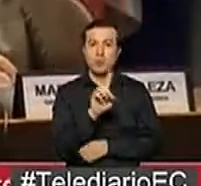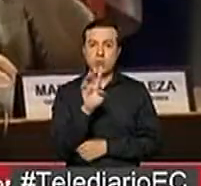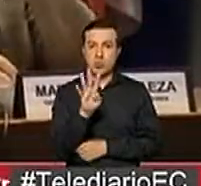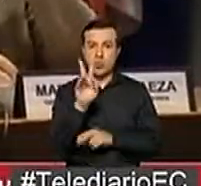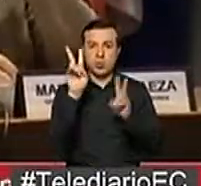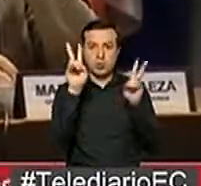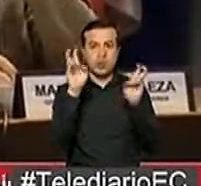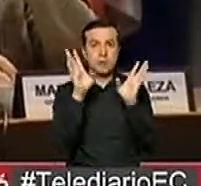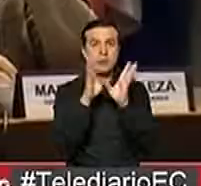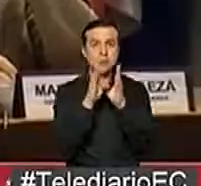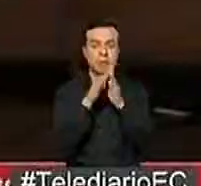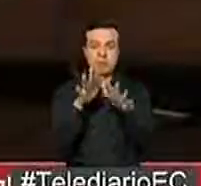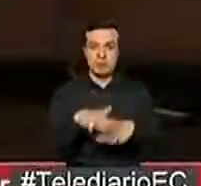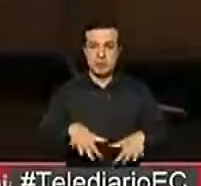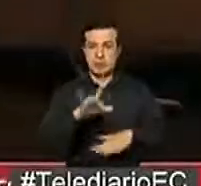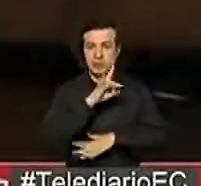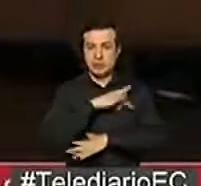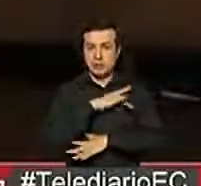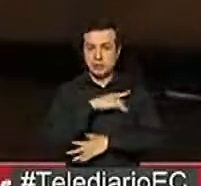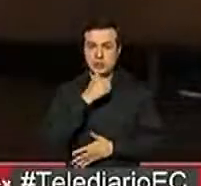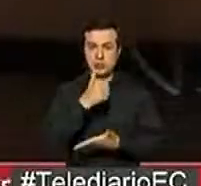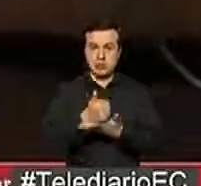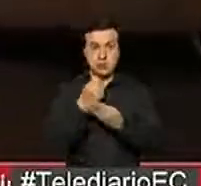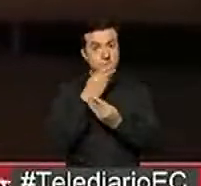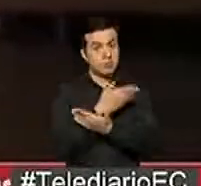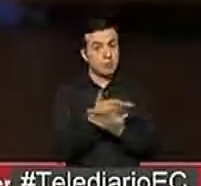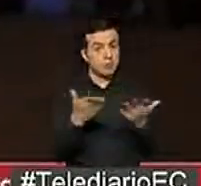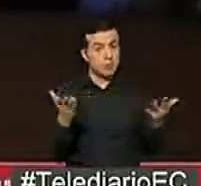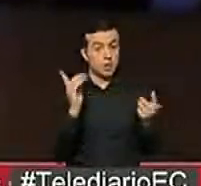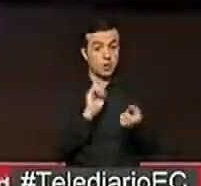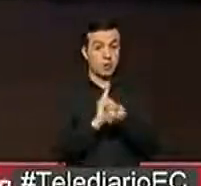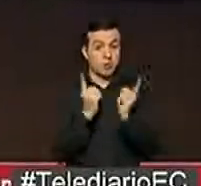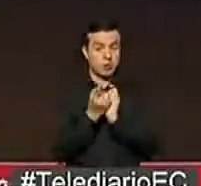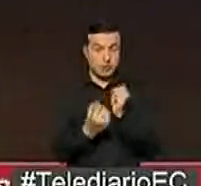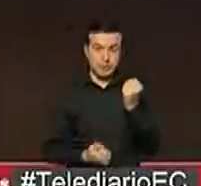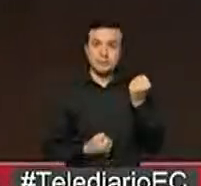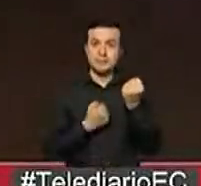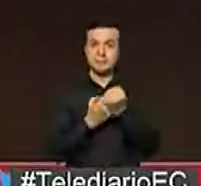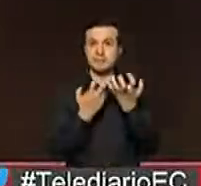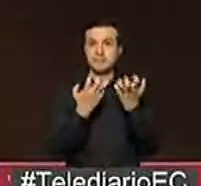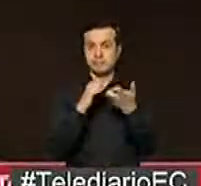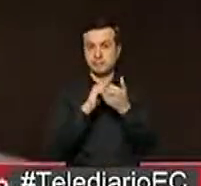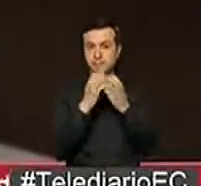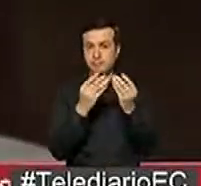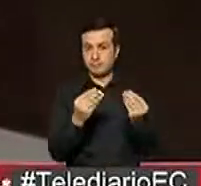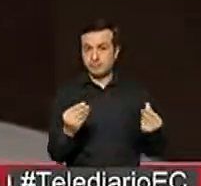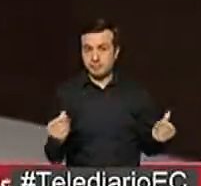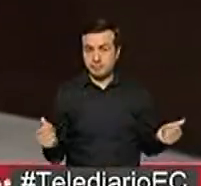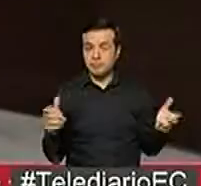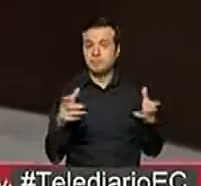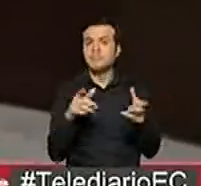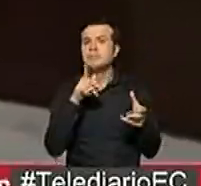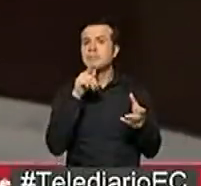la Mujer, que se celebra en Santiago, capital de Chile. Baeza aseguró que este encuentro servirá para buscar soluciones. Esta cita